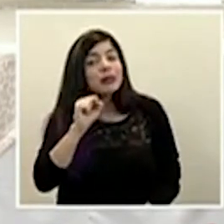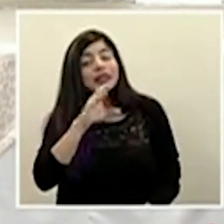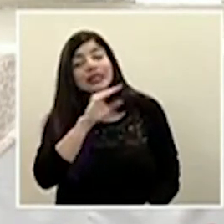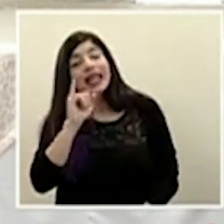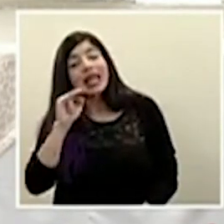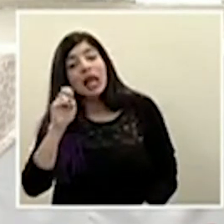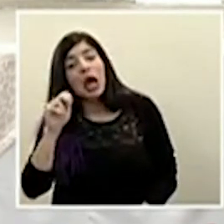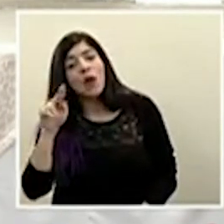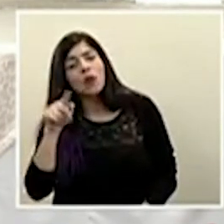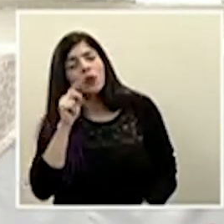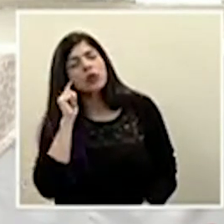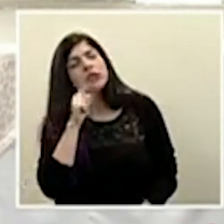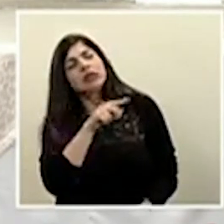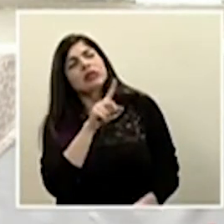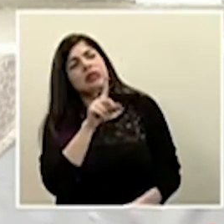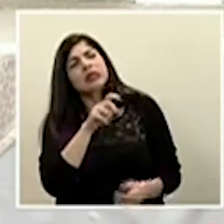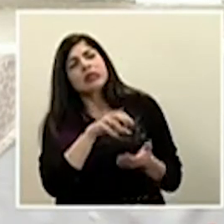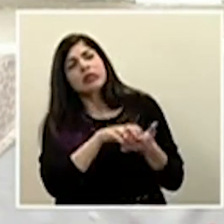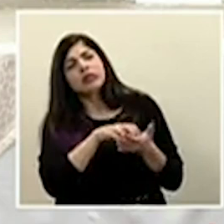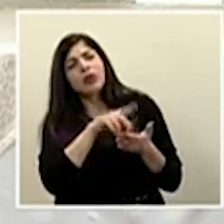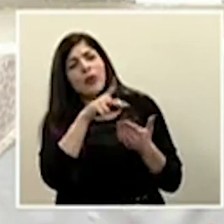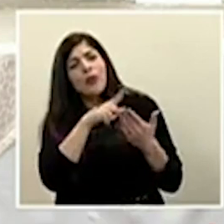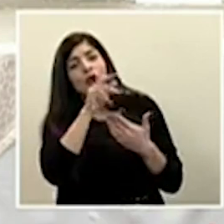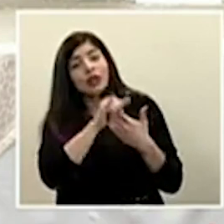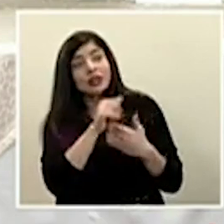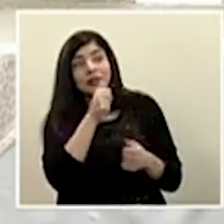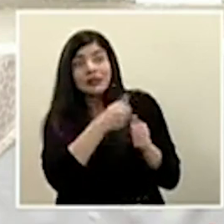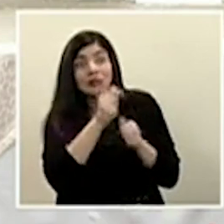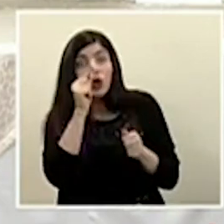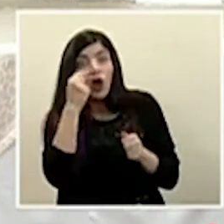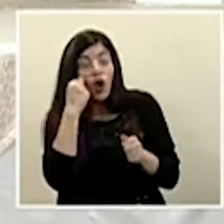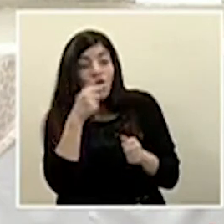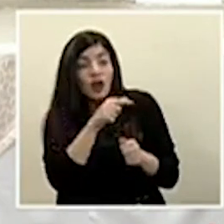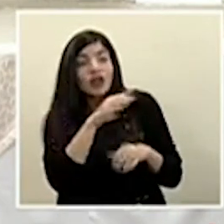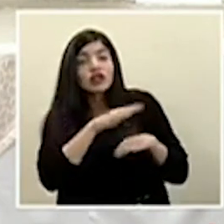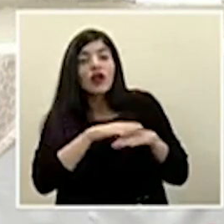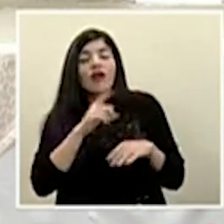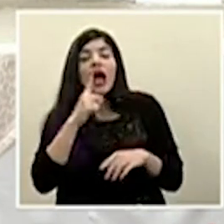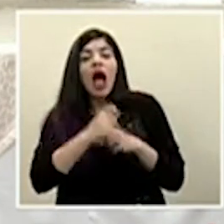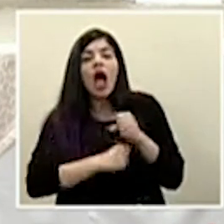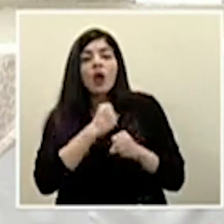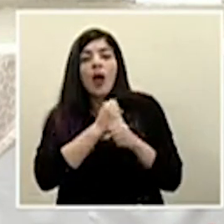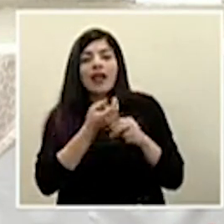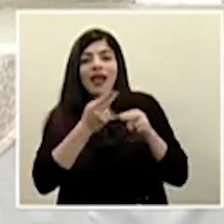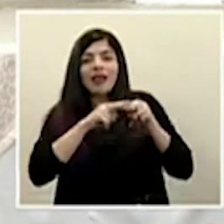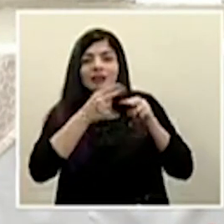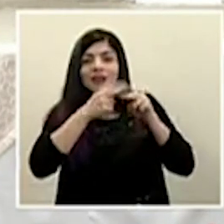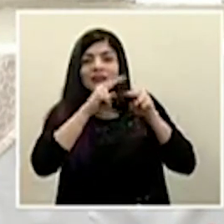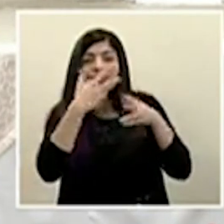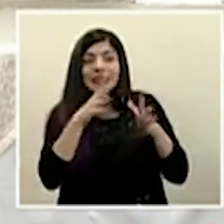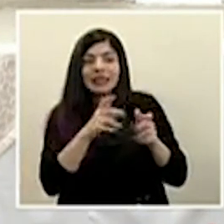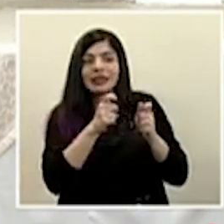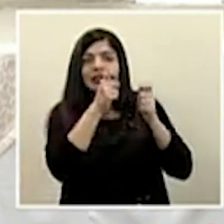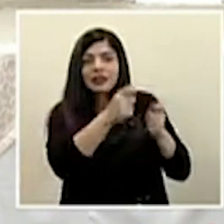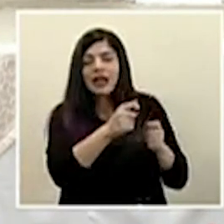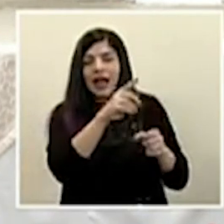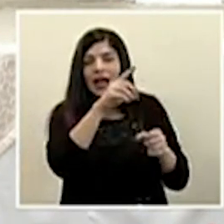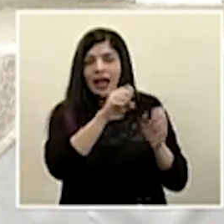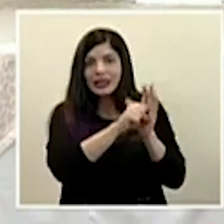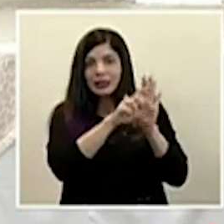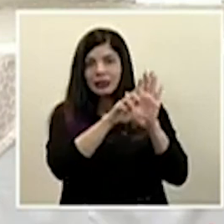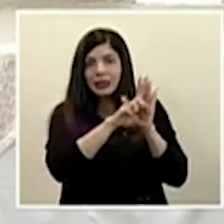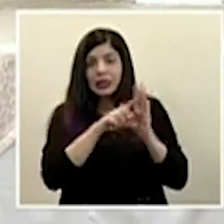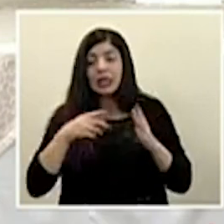proyecto de las anualidades presentado por el mismo gobierno en los criterios enviados al Congreso, firmados por los presidentes ejecutivos de